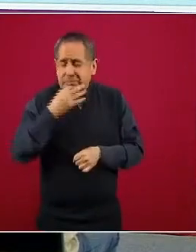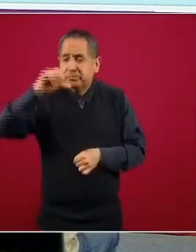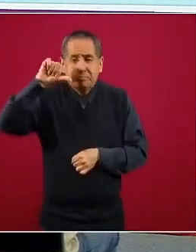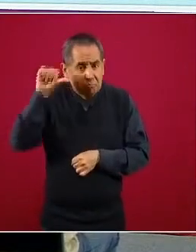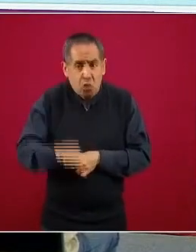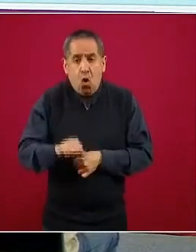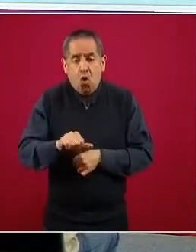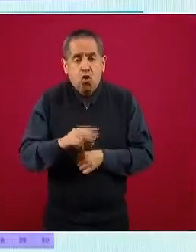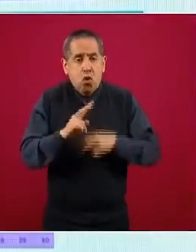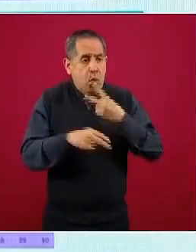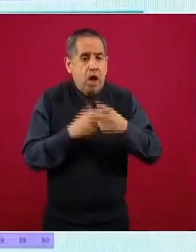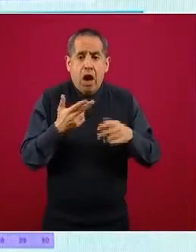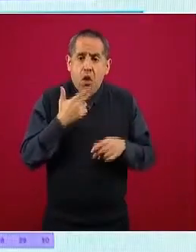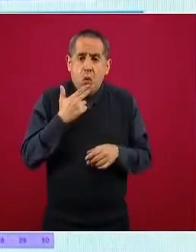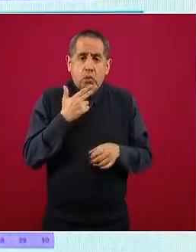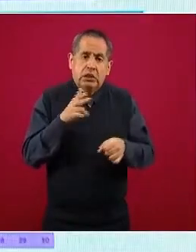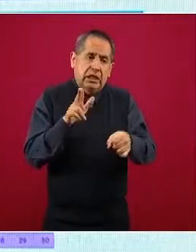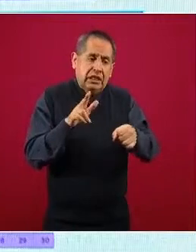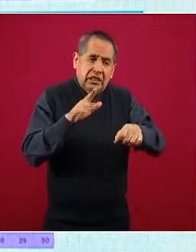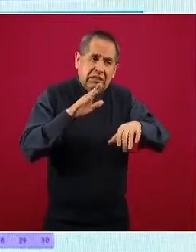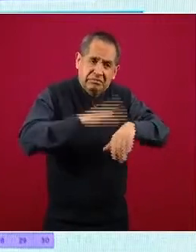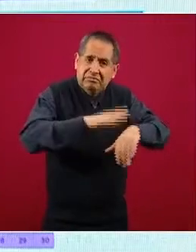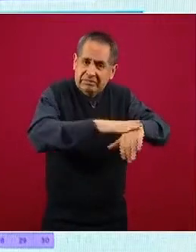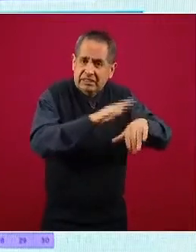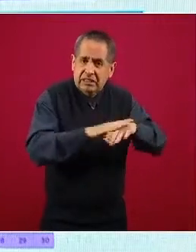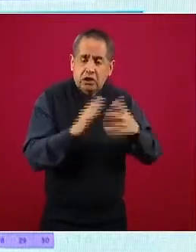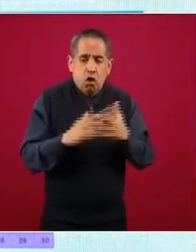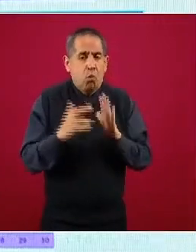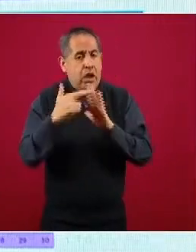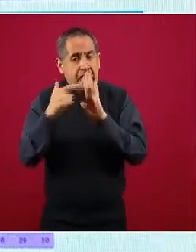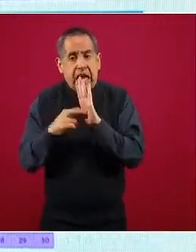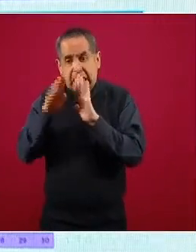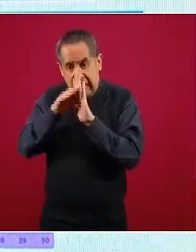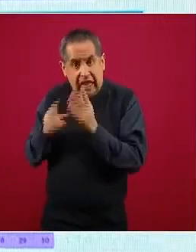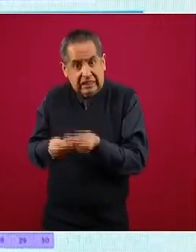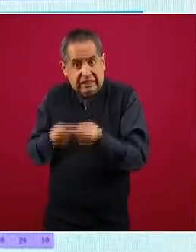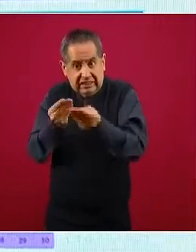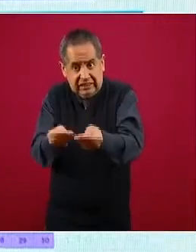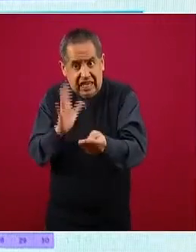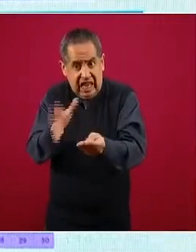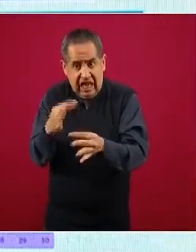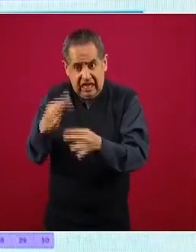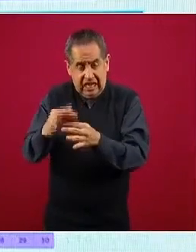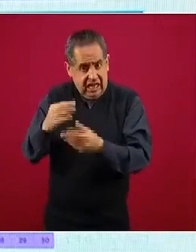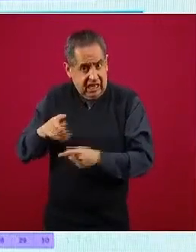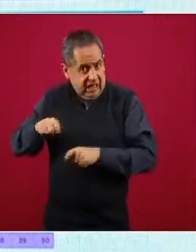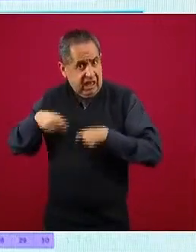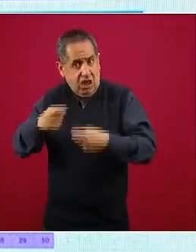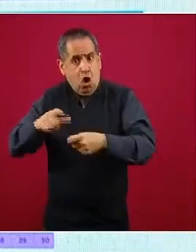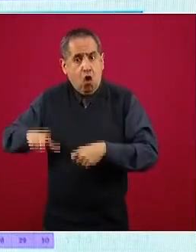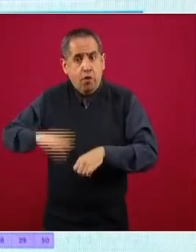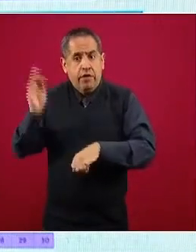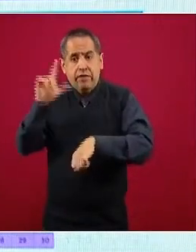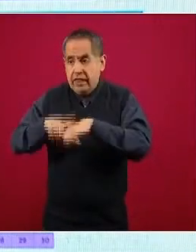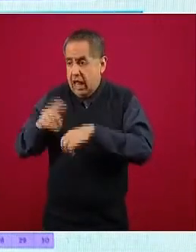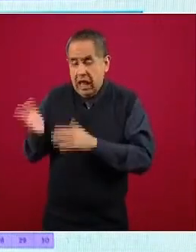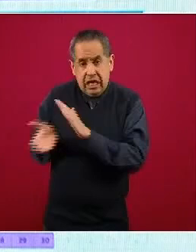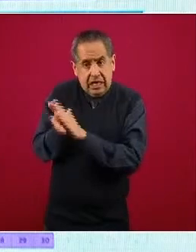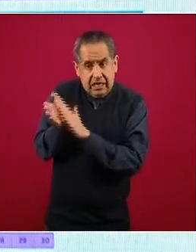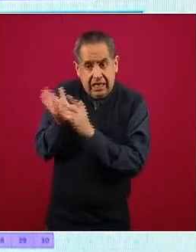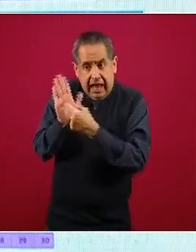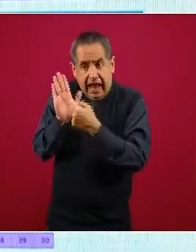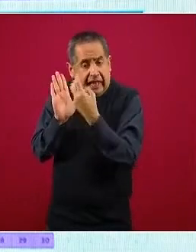expedita utilizando los lineamientos técnicos que proveyó el gobierno